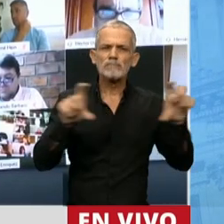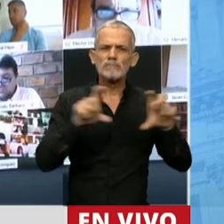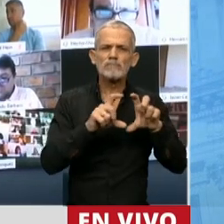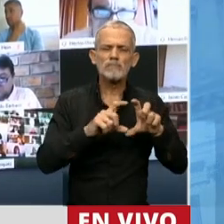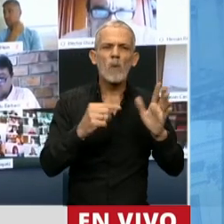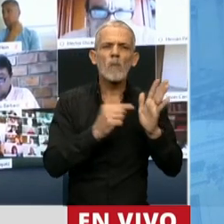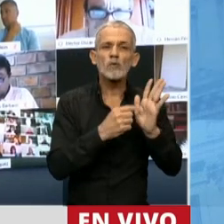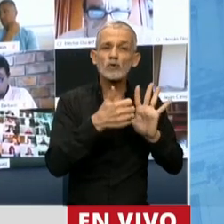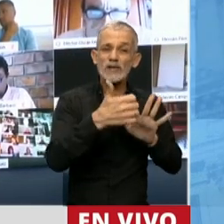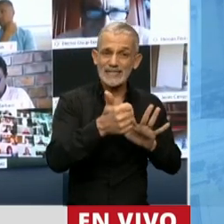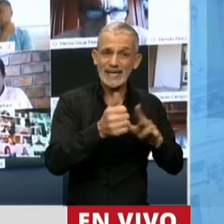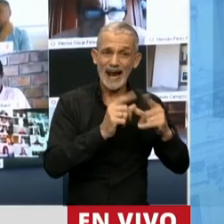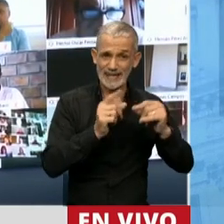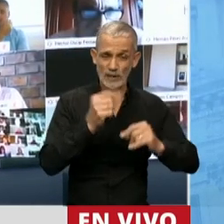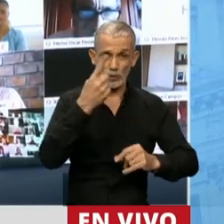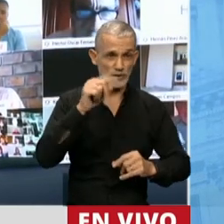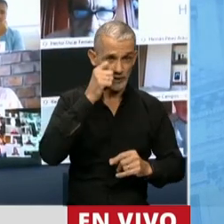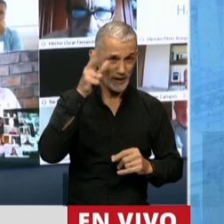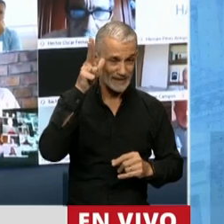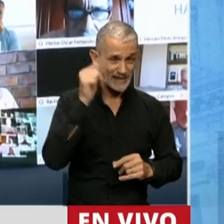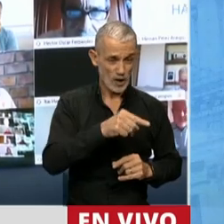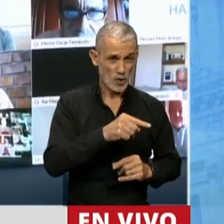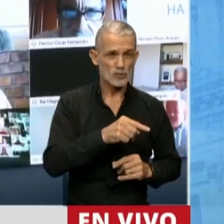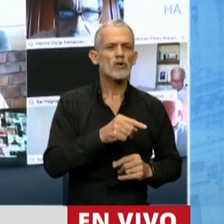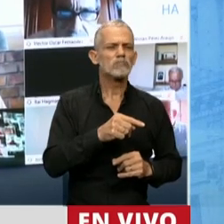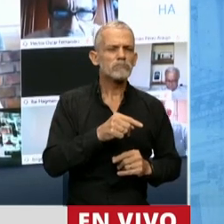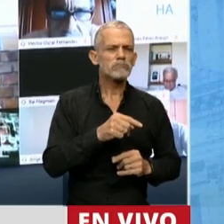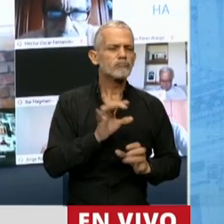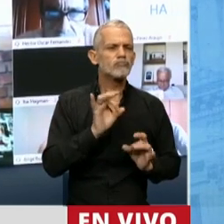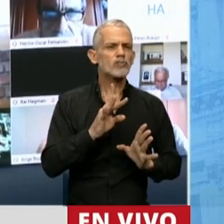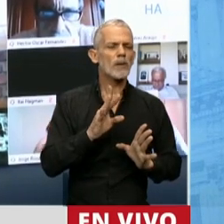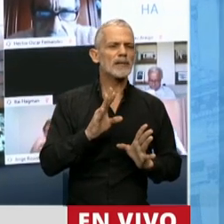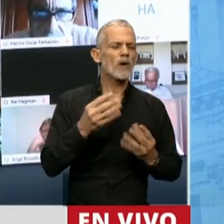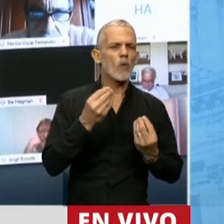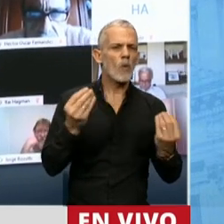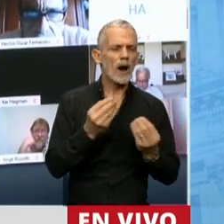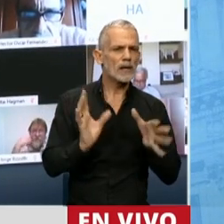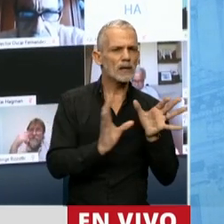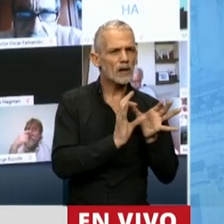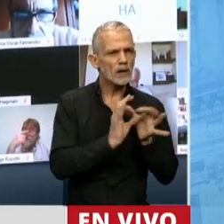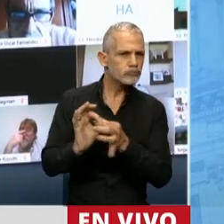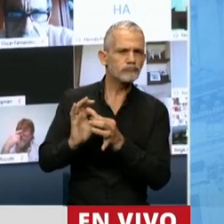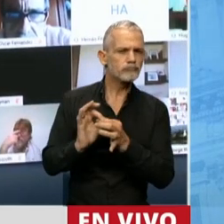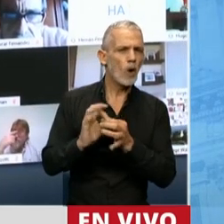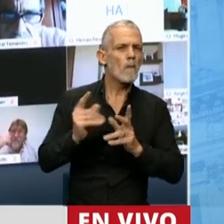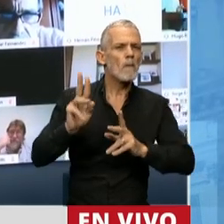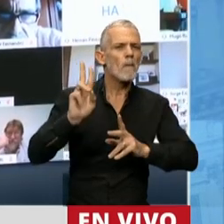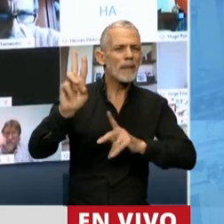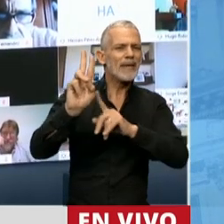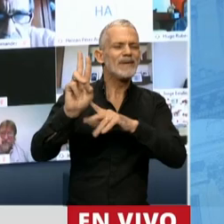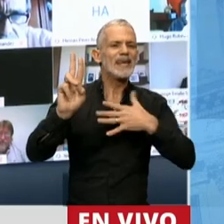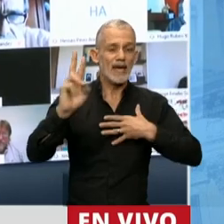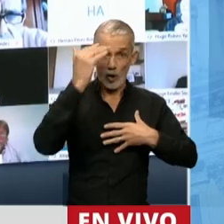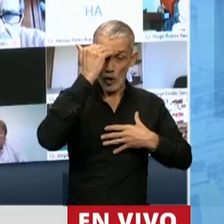el inciso 6 del artículo 128 son exclusivamente aquellas que se vinculan con los privilegios que